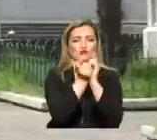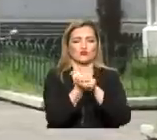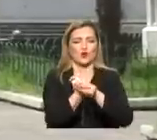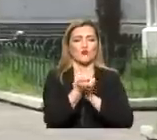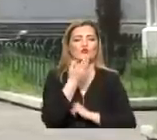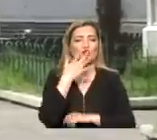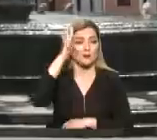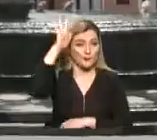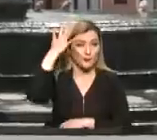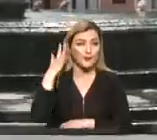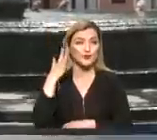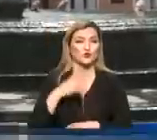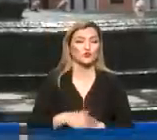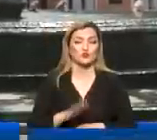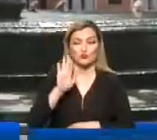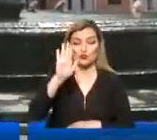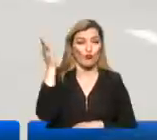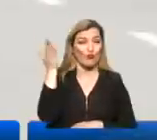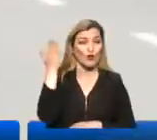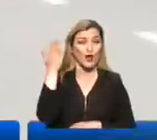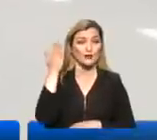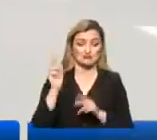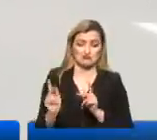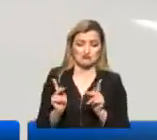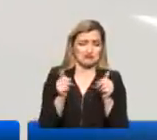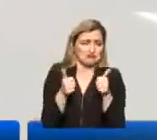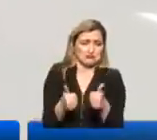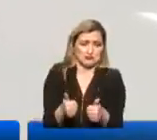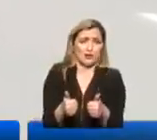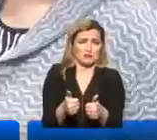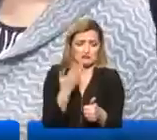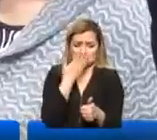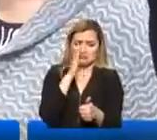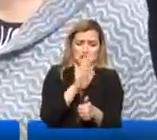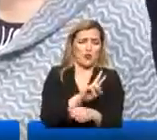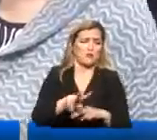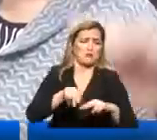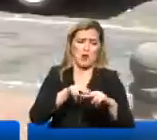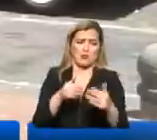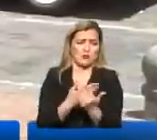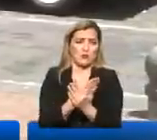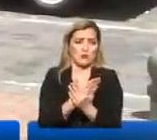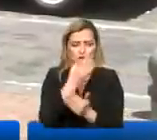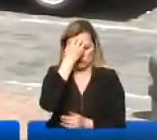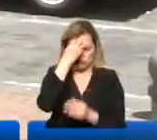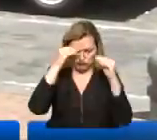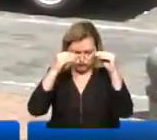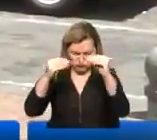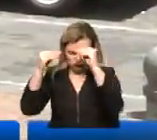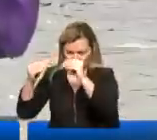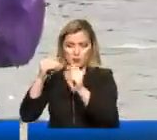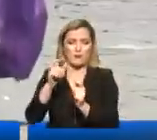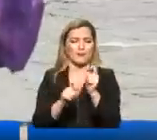de semáforo a amarillo. Su alcalde manifestó que están preparados para afrontar esta nueva normalidad con educación impartida